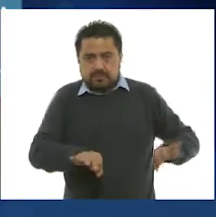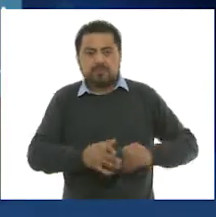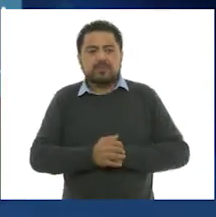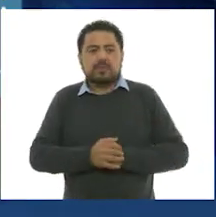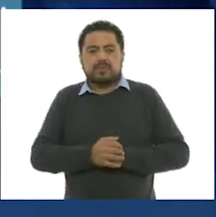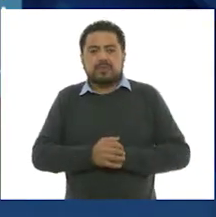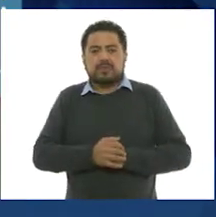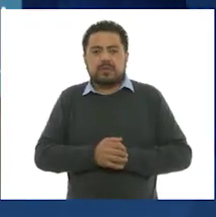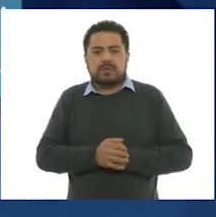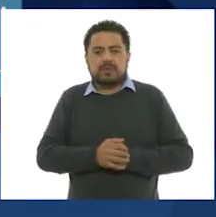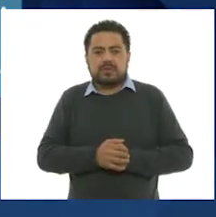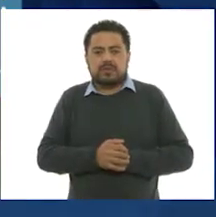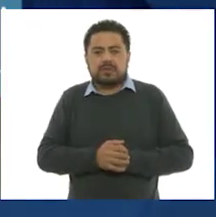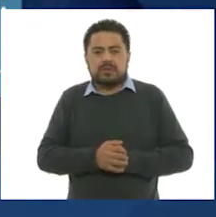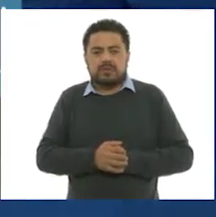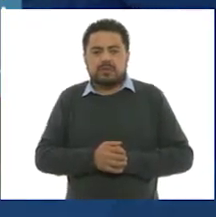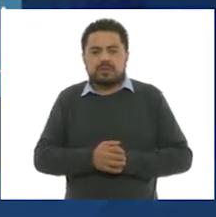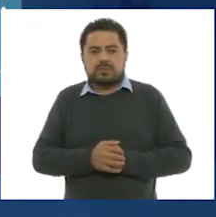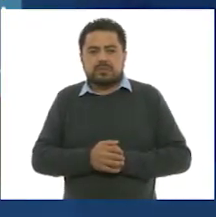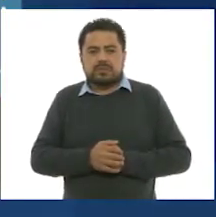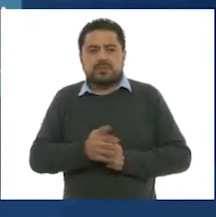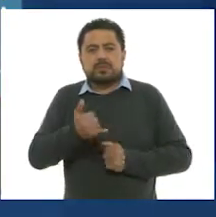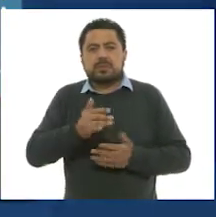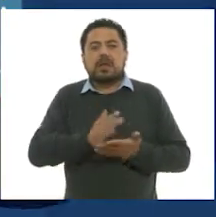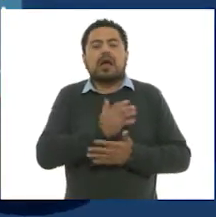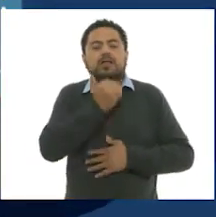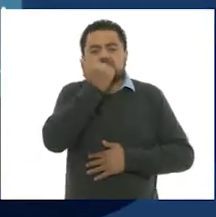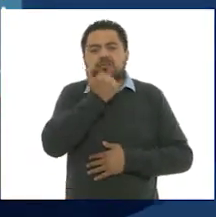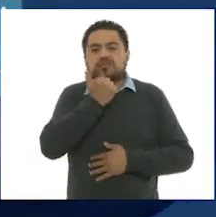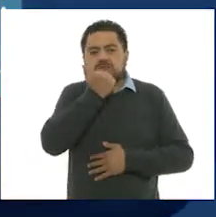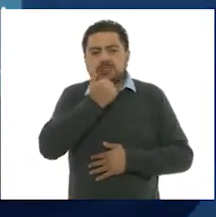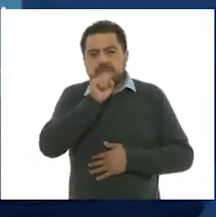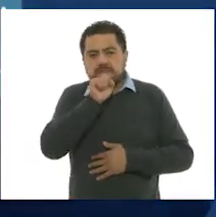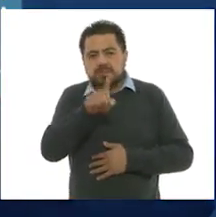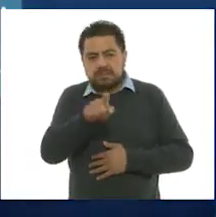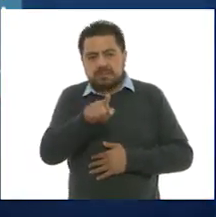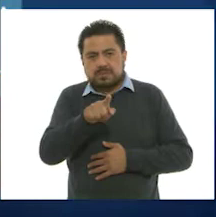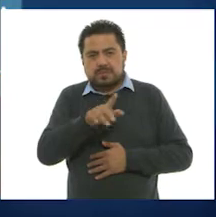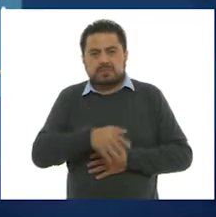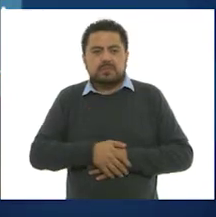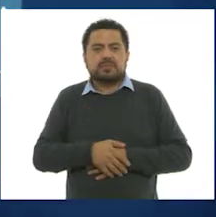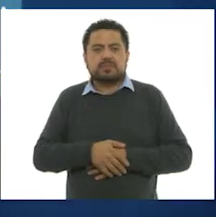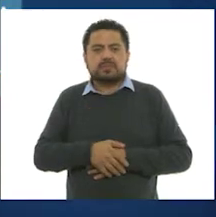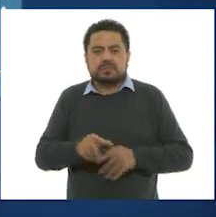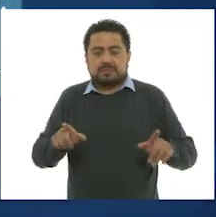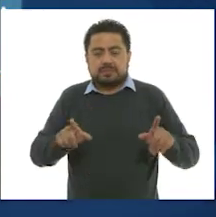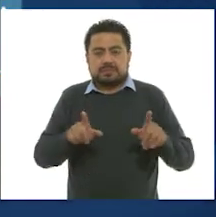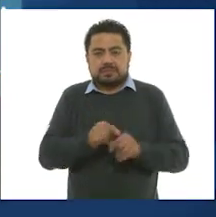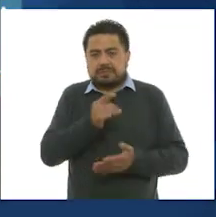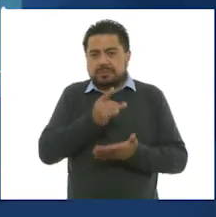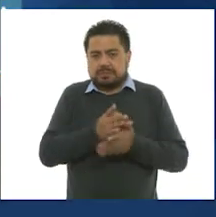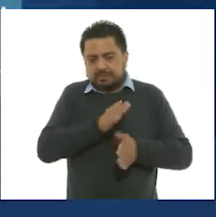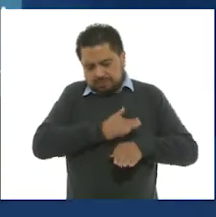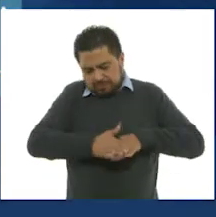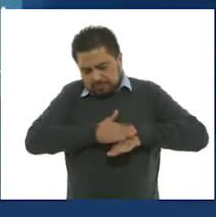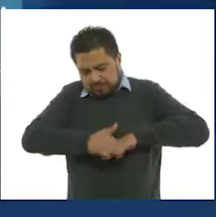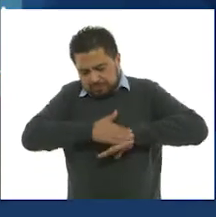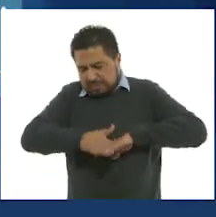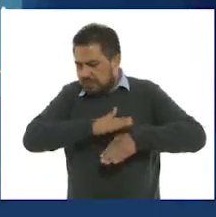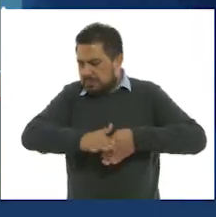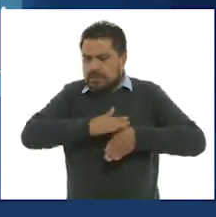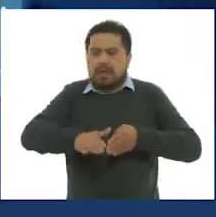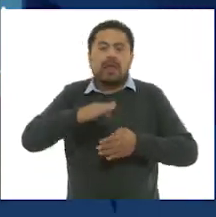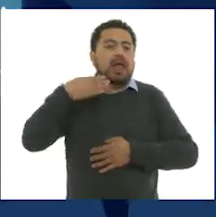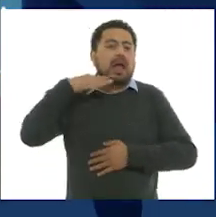clavo de olor y azúcar. Tienes que desgranar los elotes,